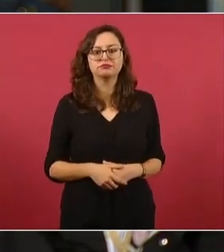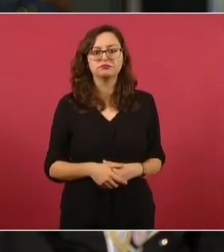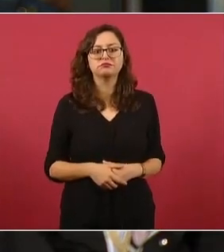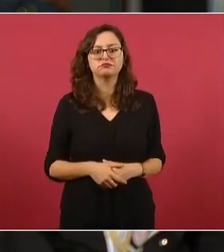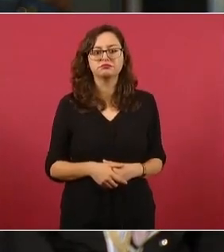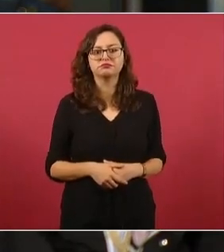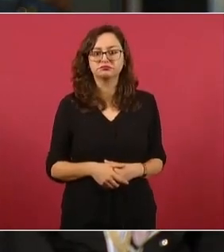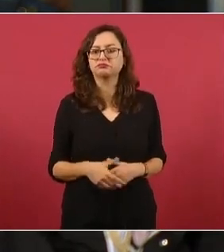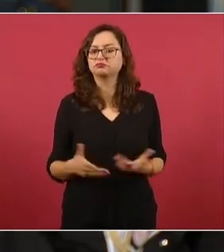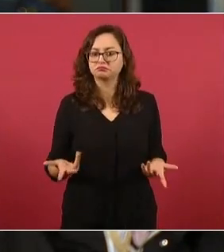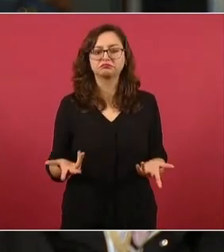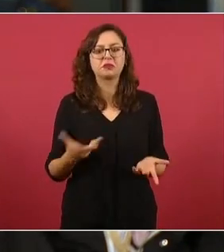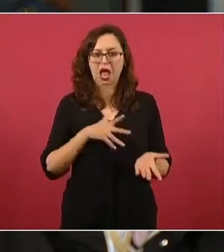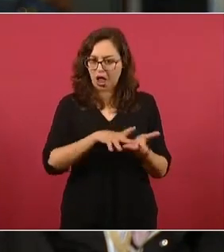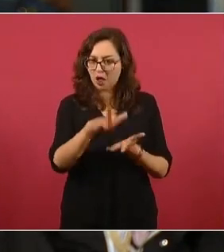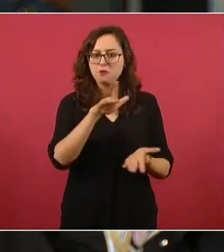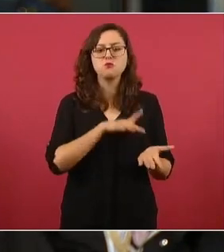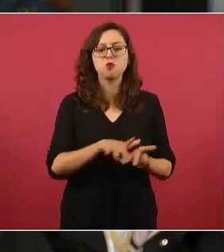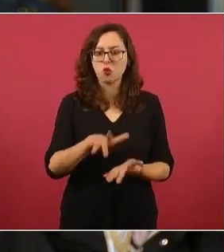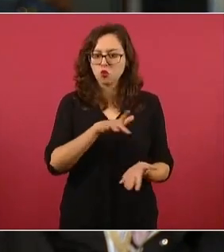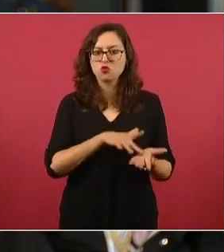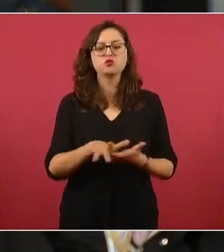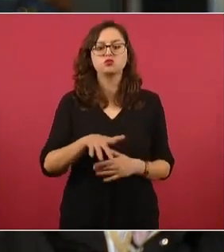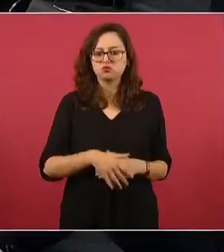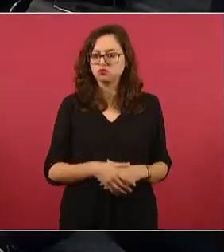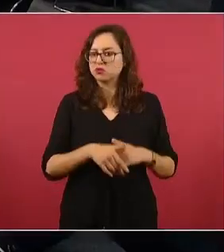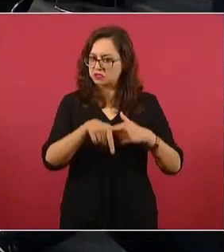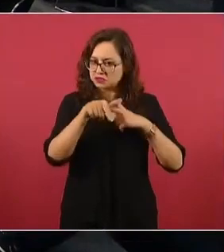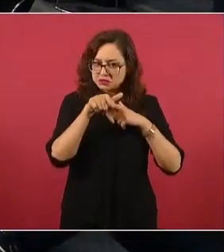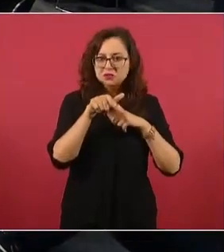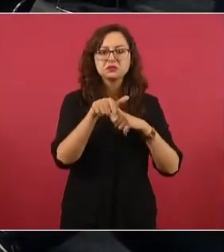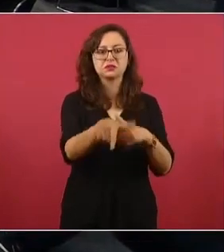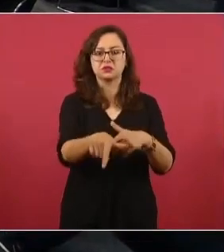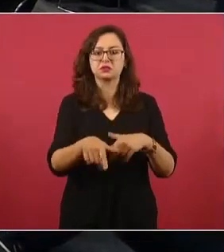que siguen respaldándolo desde el extranjero.